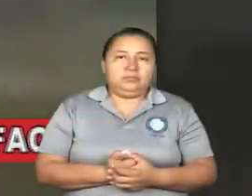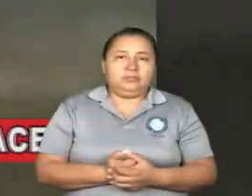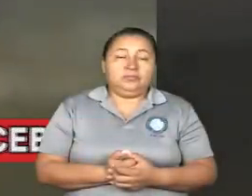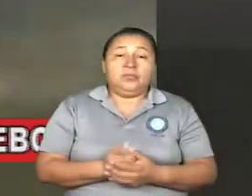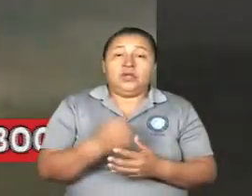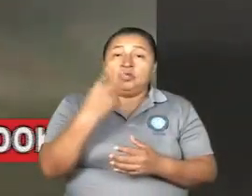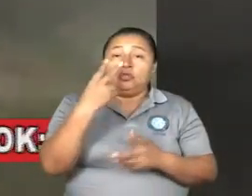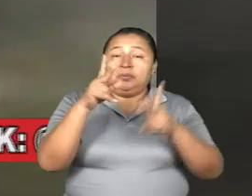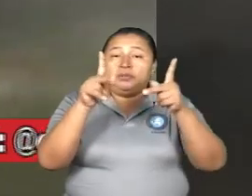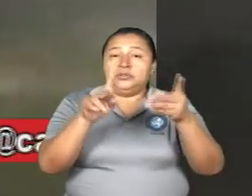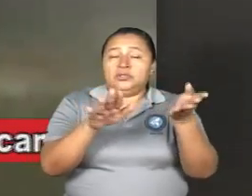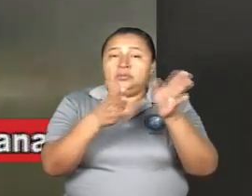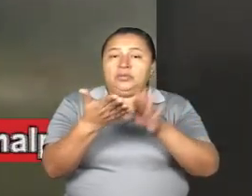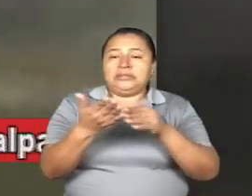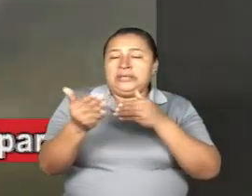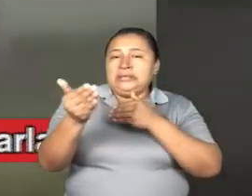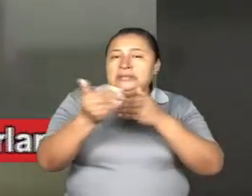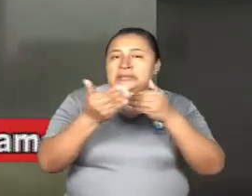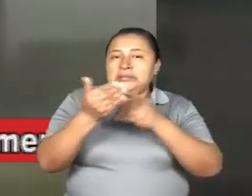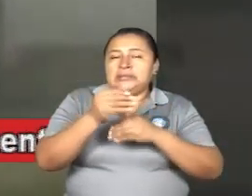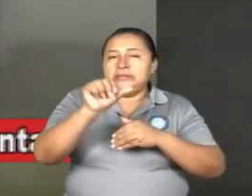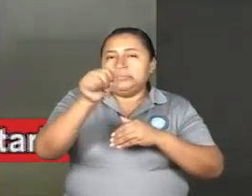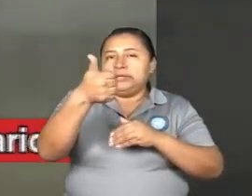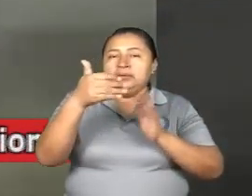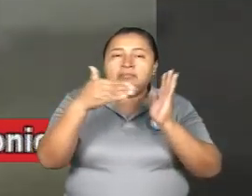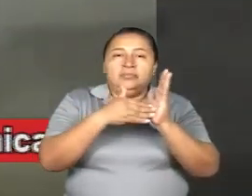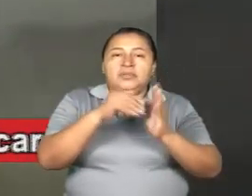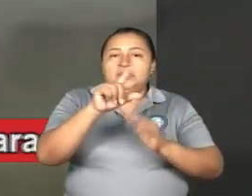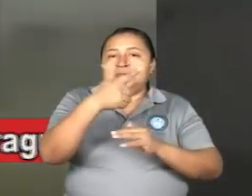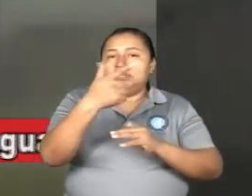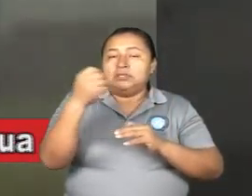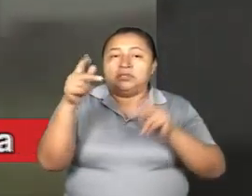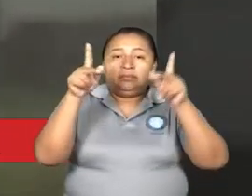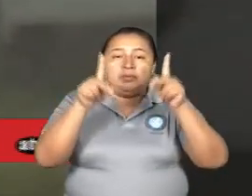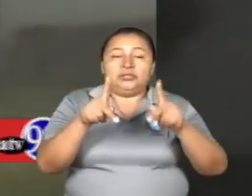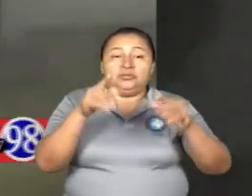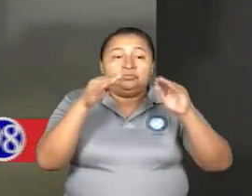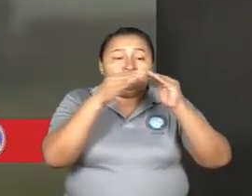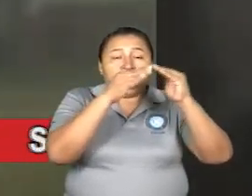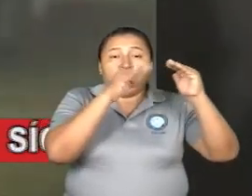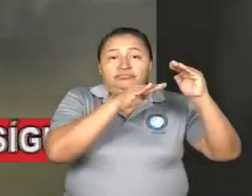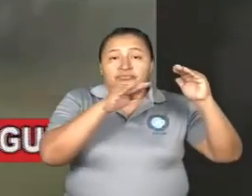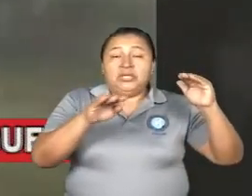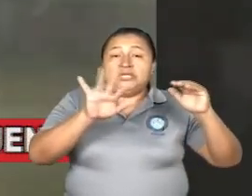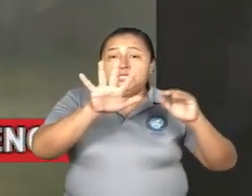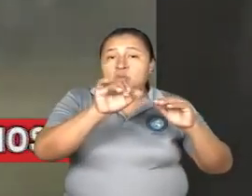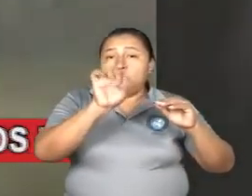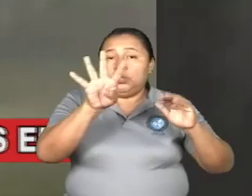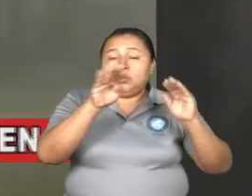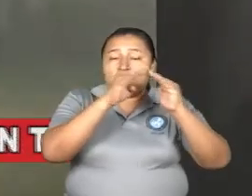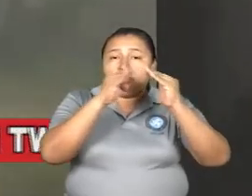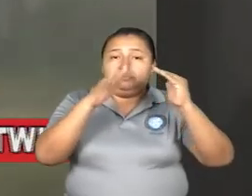Dos fallecidos, cerca de 6.700 personas refugiadas en 54 albergues y